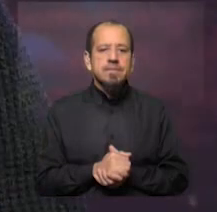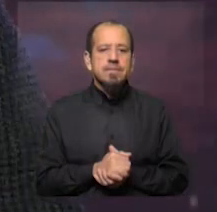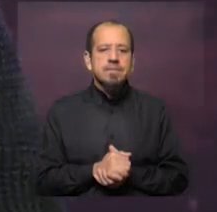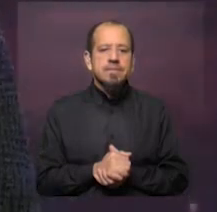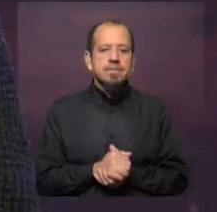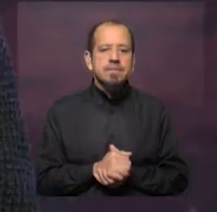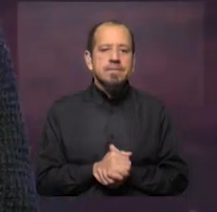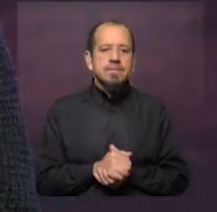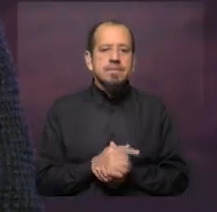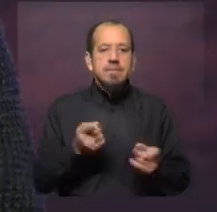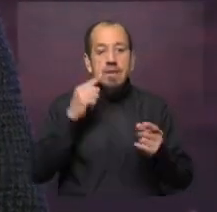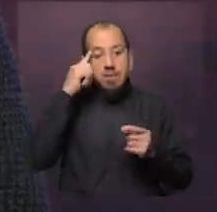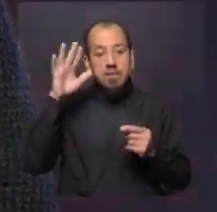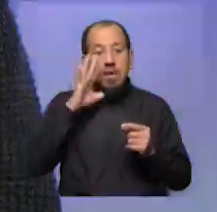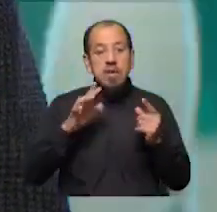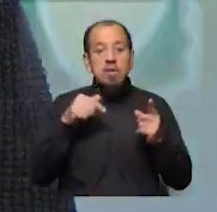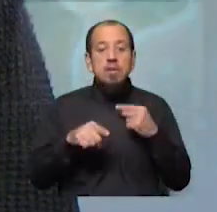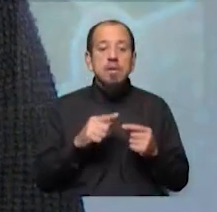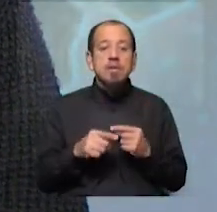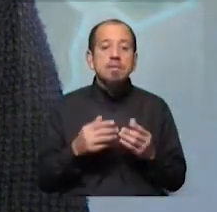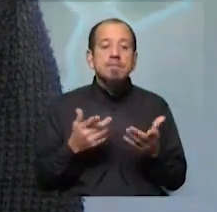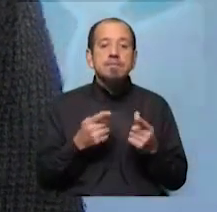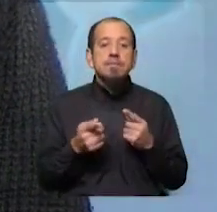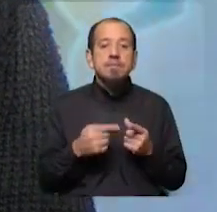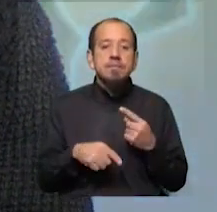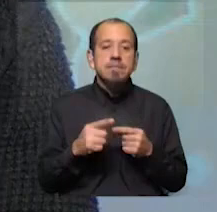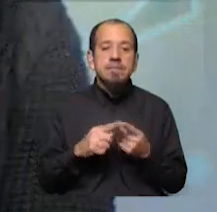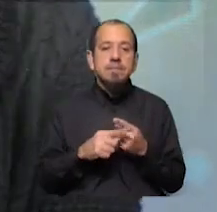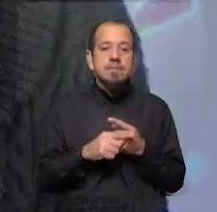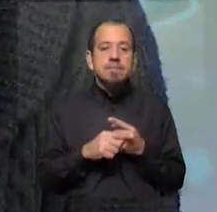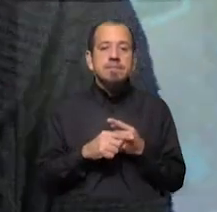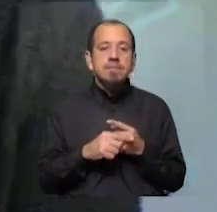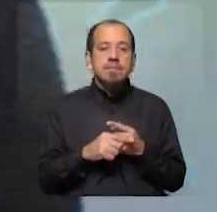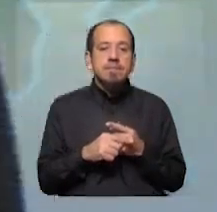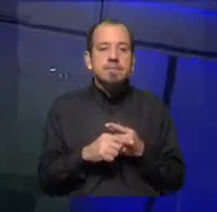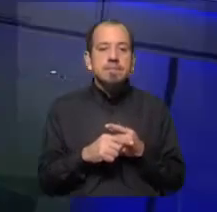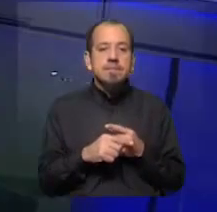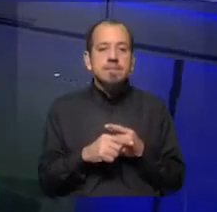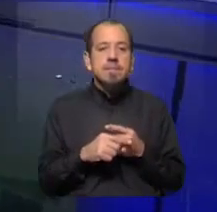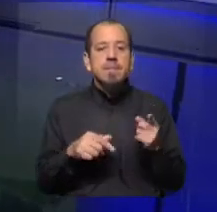me imagino que están en esos días así que no se explota el cerebro